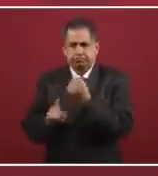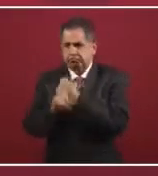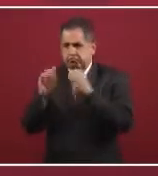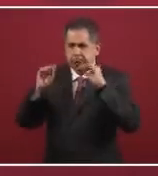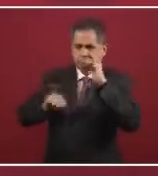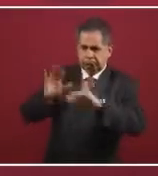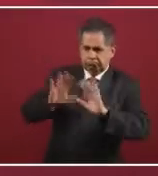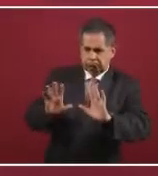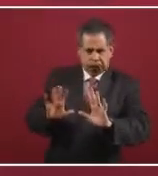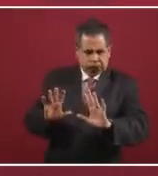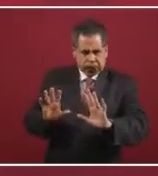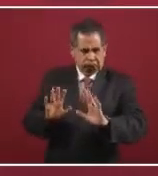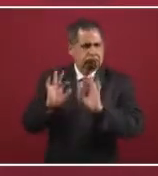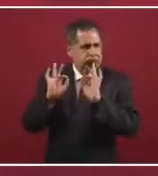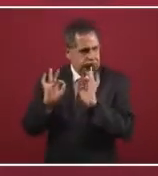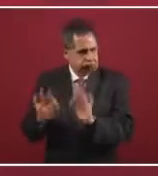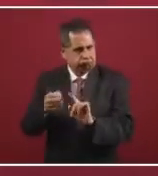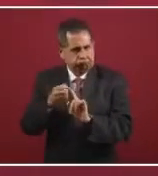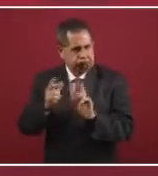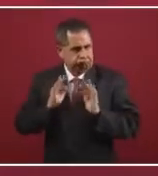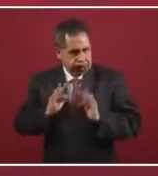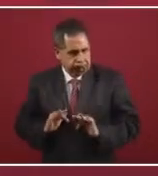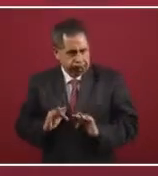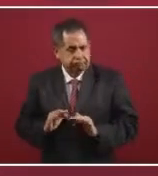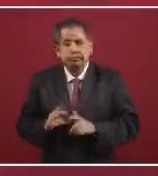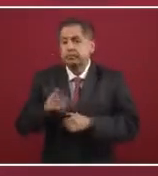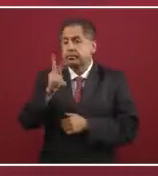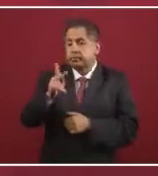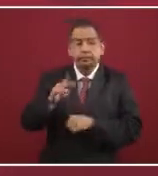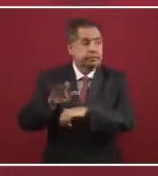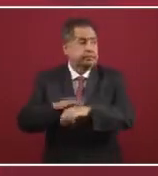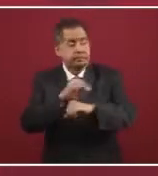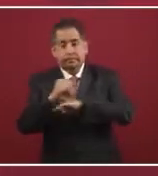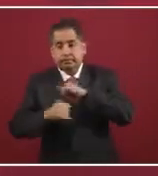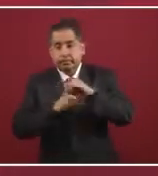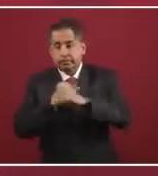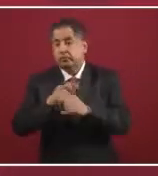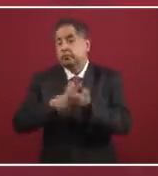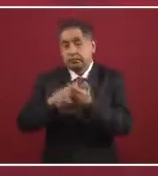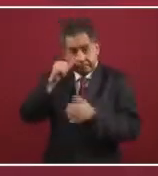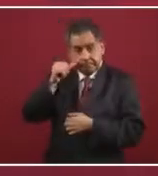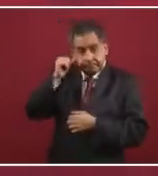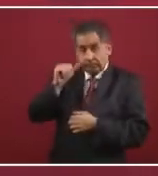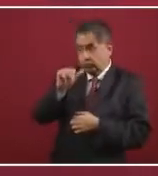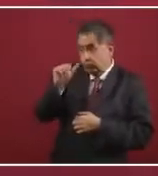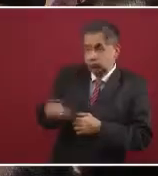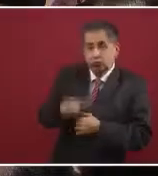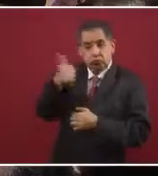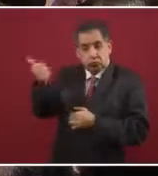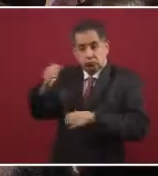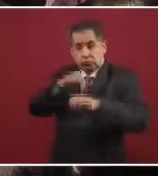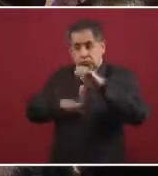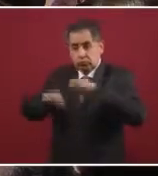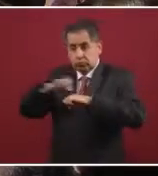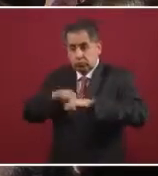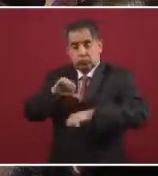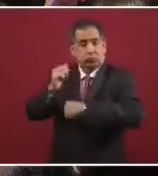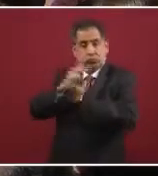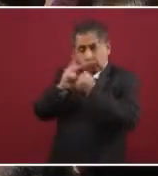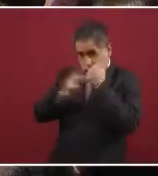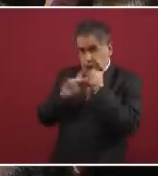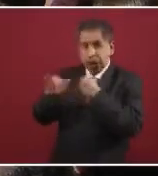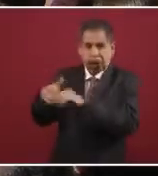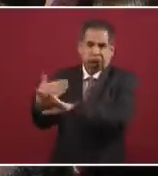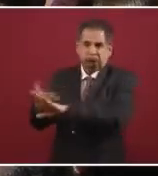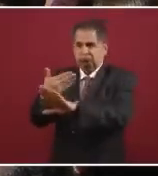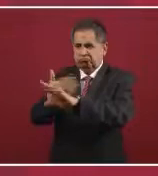solidaridad internacional por las circunstancias que se han dado. El día de ayer hubo ataques ya a otras sedes diplomáticas. Entonces, pues